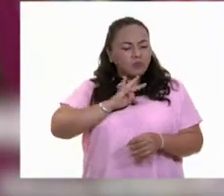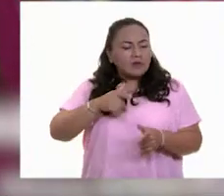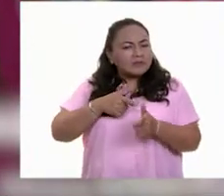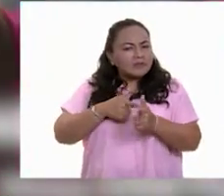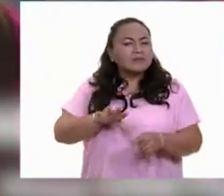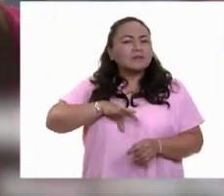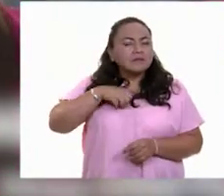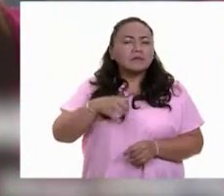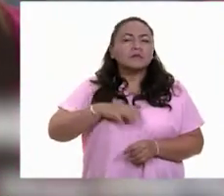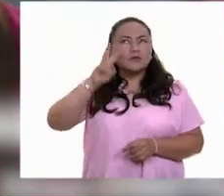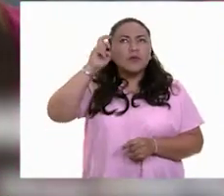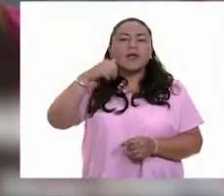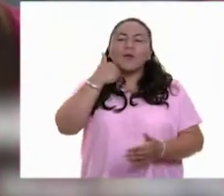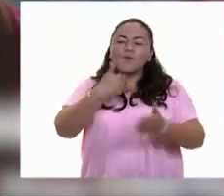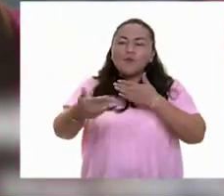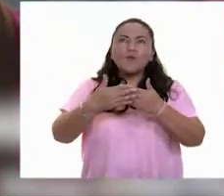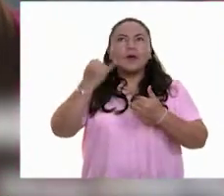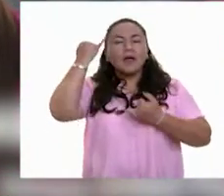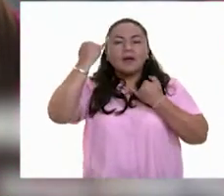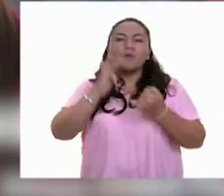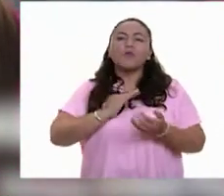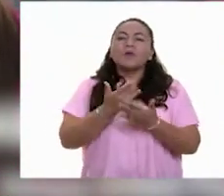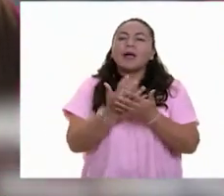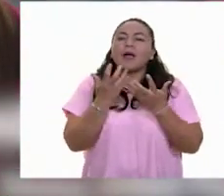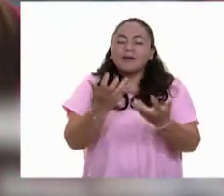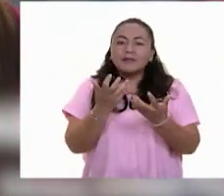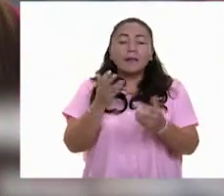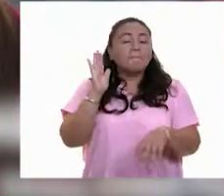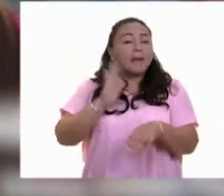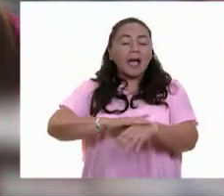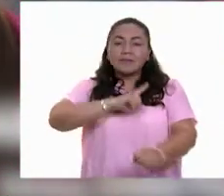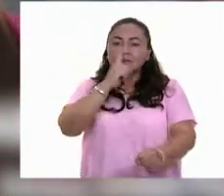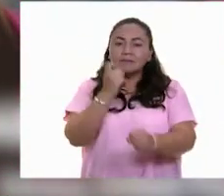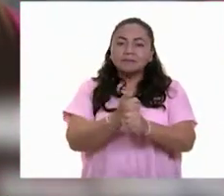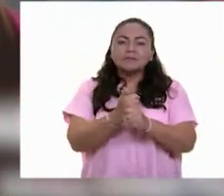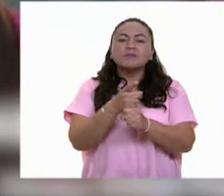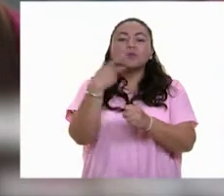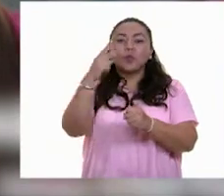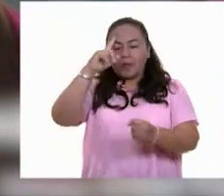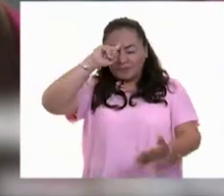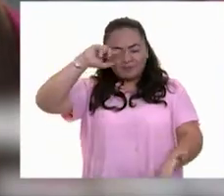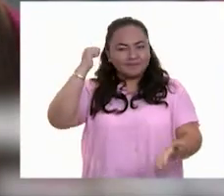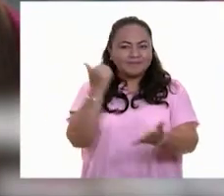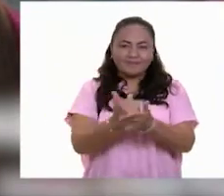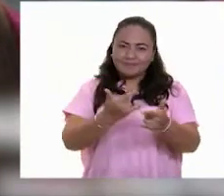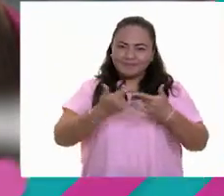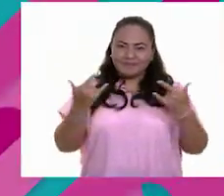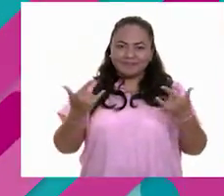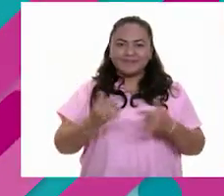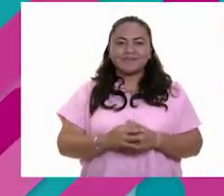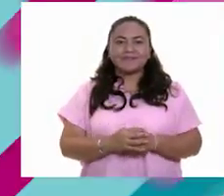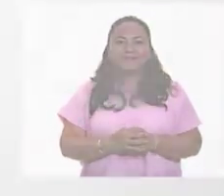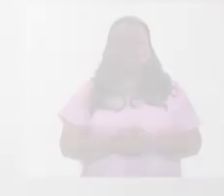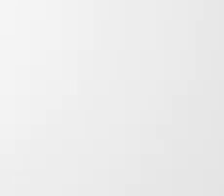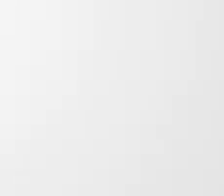tus sueños, innovar y crear esperanzas, y sobre todo, dejar tu nombre marcado en la historia.